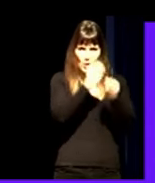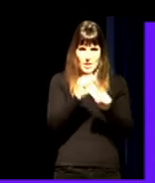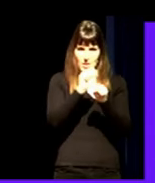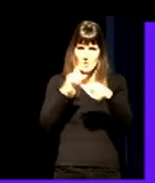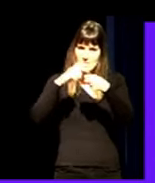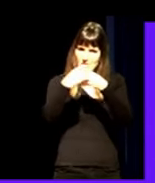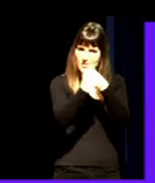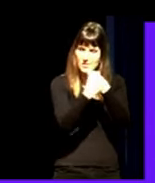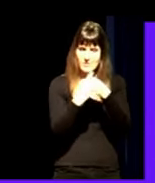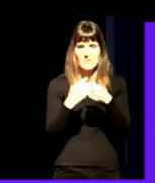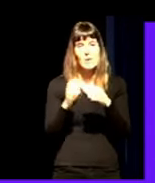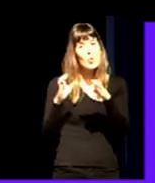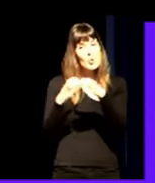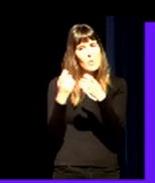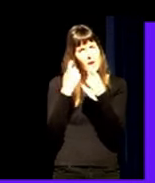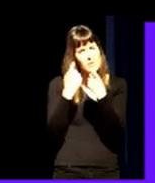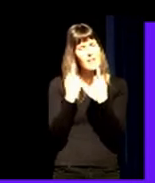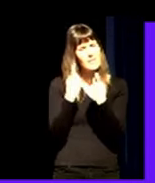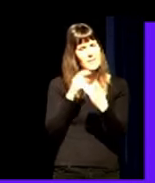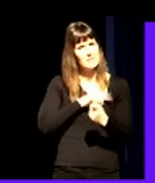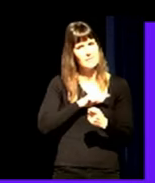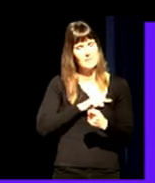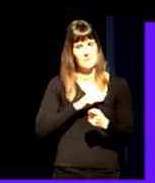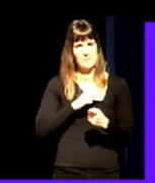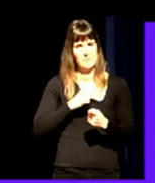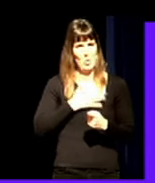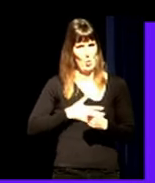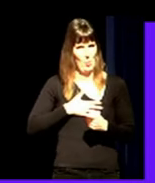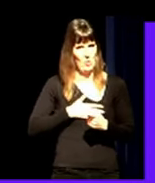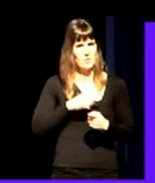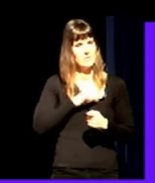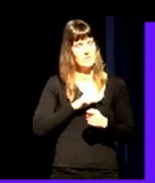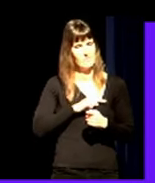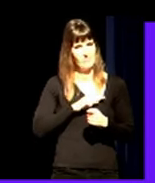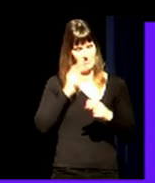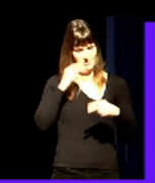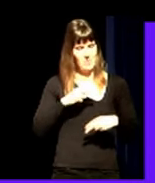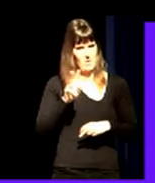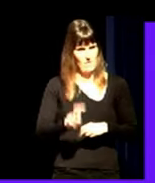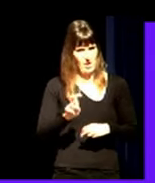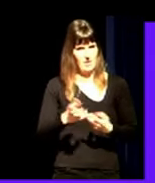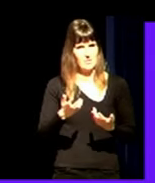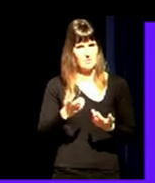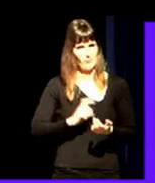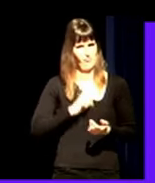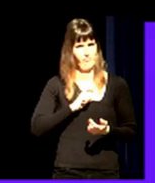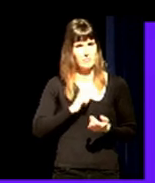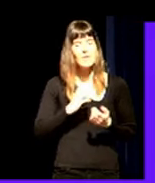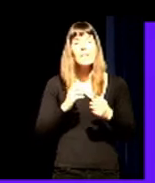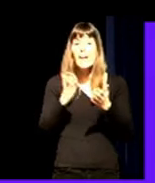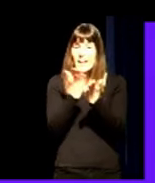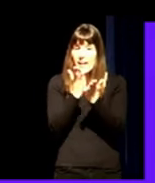Para esto el alumnado tiene que sentirse cómodo, tiene que sentirse útil. Todo un trabajo de cohesión social, de cohesión de aula,